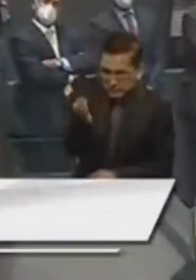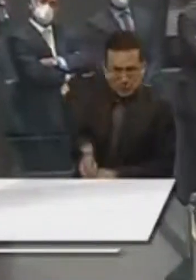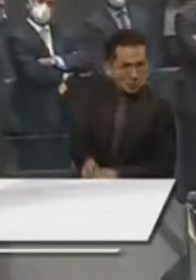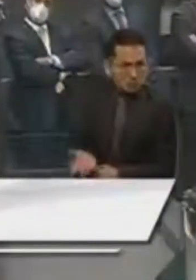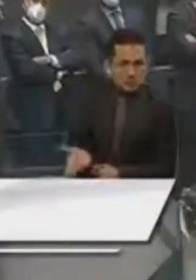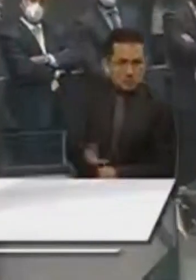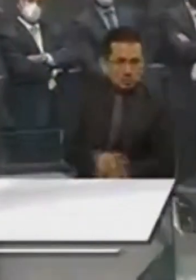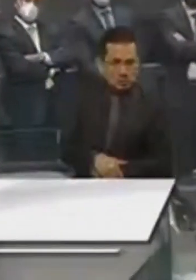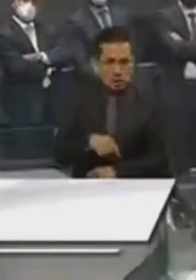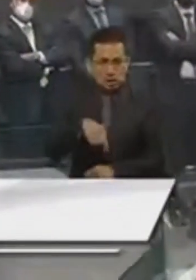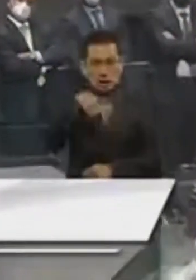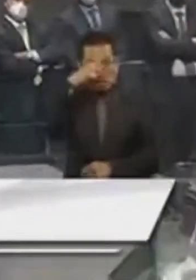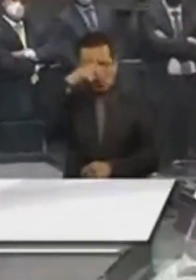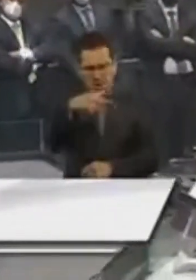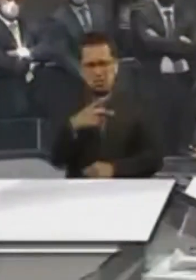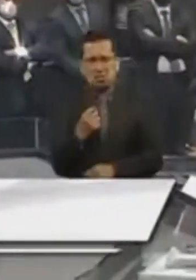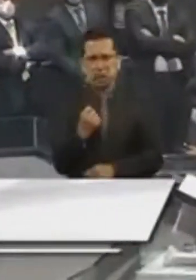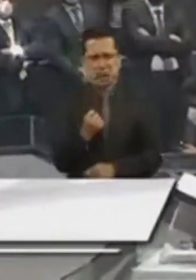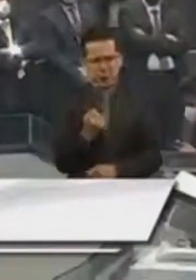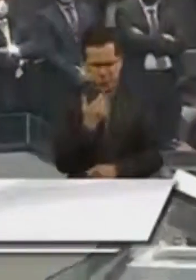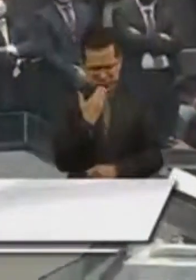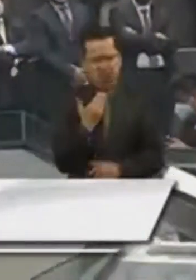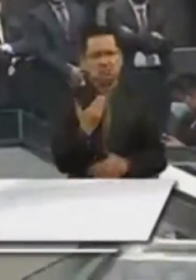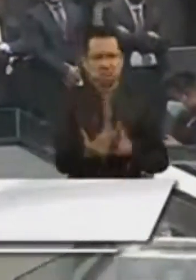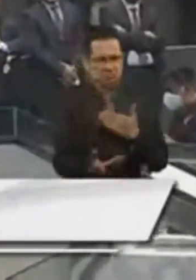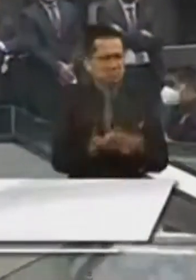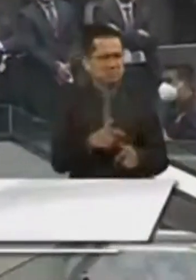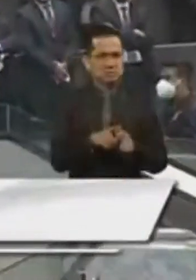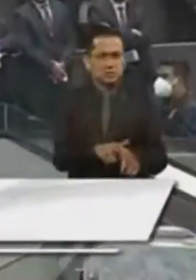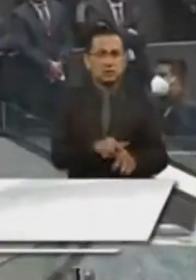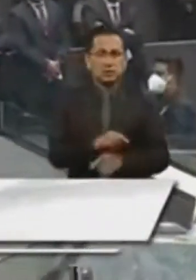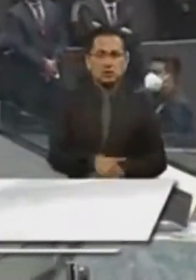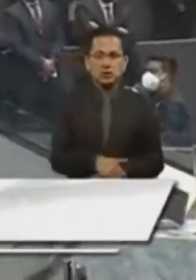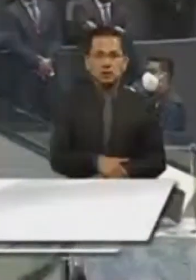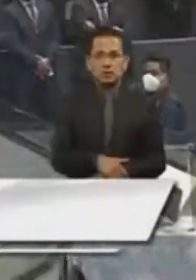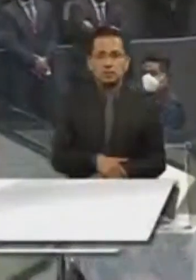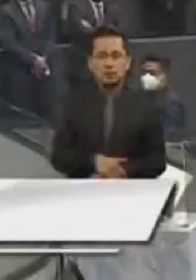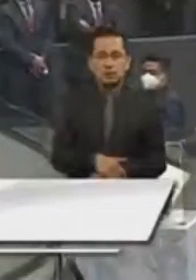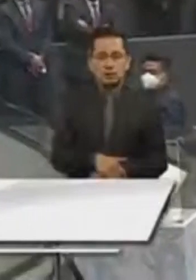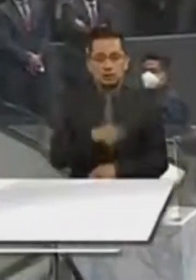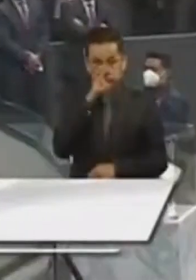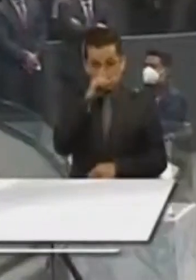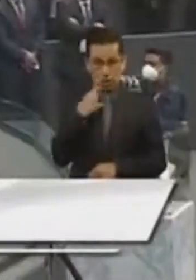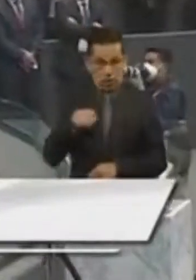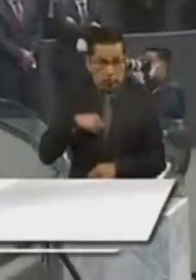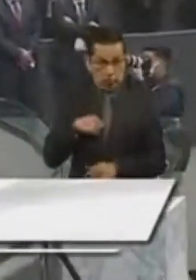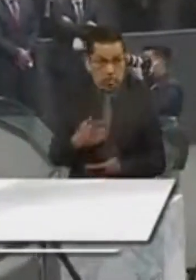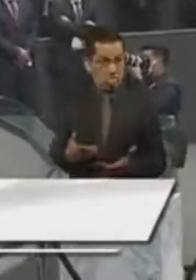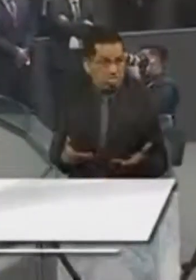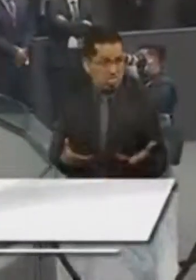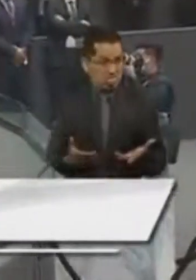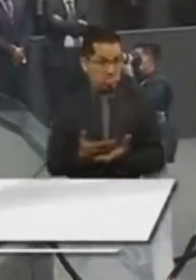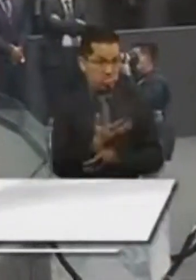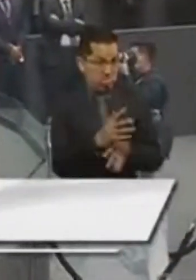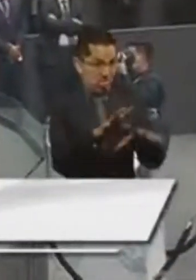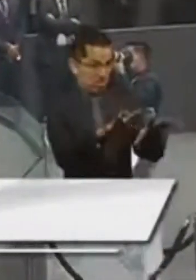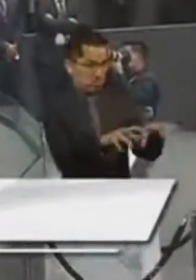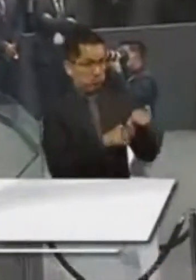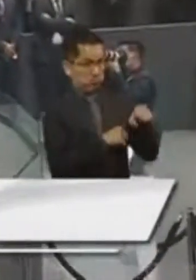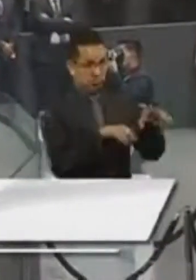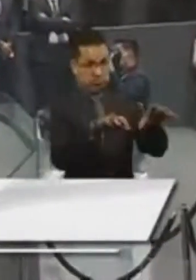Ni llegaron las confiscaciones, ni las expropiaciones, ni las